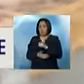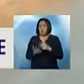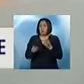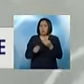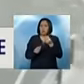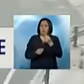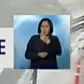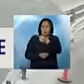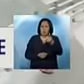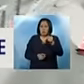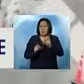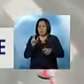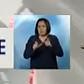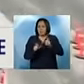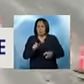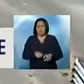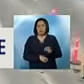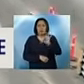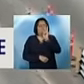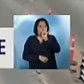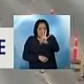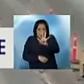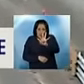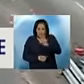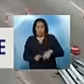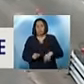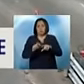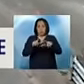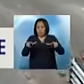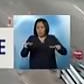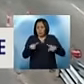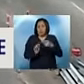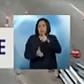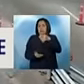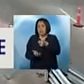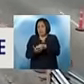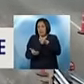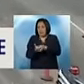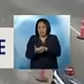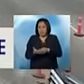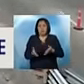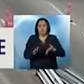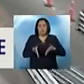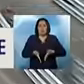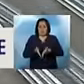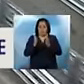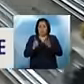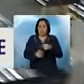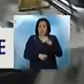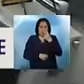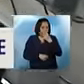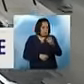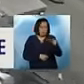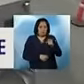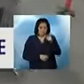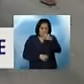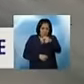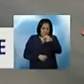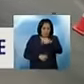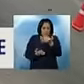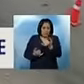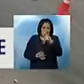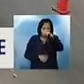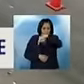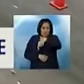han quemado los manifestantes 4 casetas donde se cobraban los peajes. Eran casetas como las que nosotros observamos en esta parte